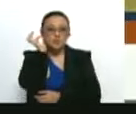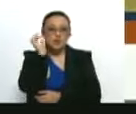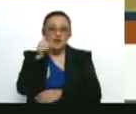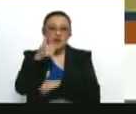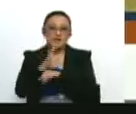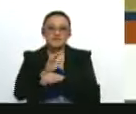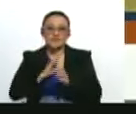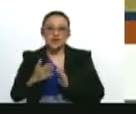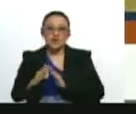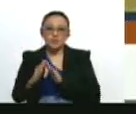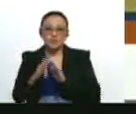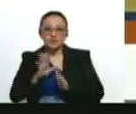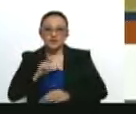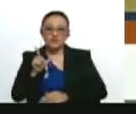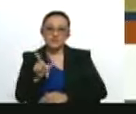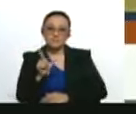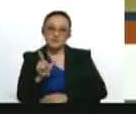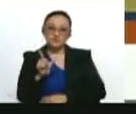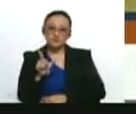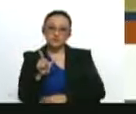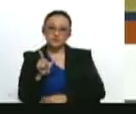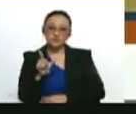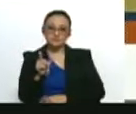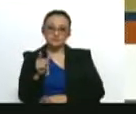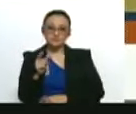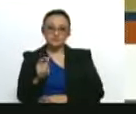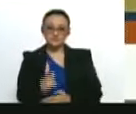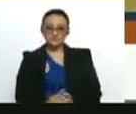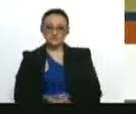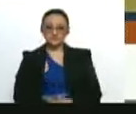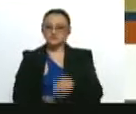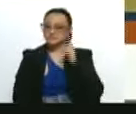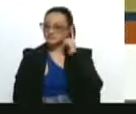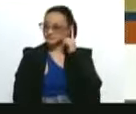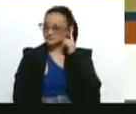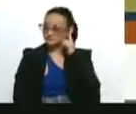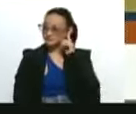jefes de comunidad del Partido Socialista Unido de Venezuela, ¿verdad?